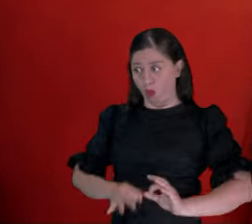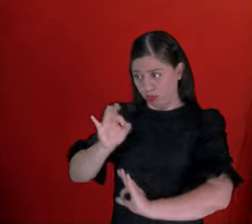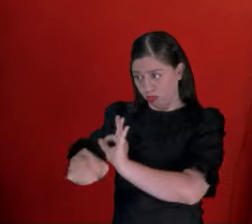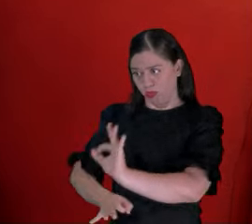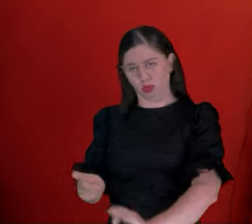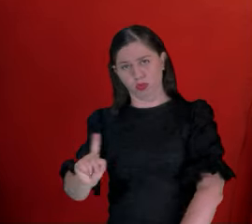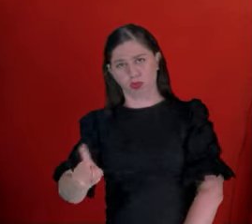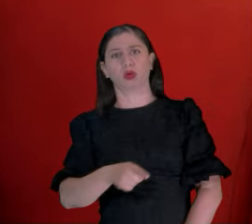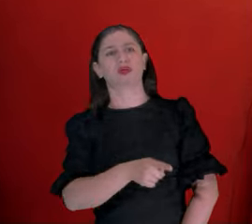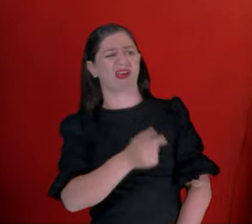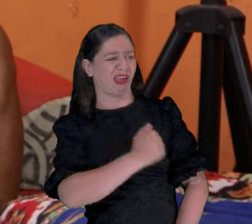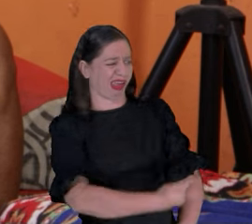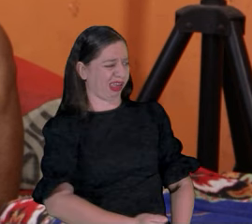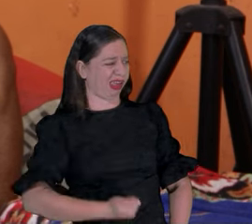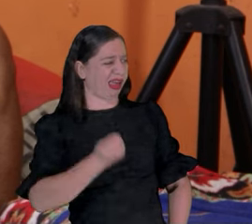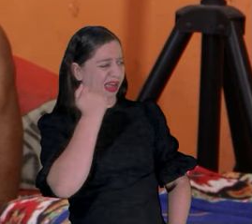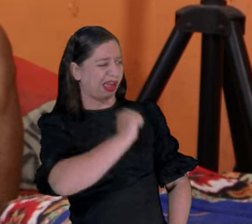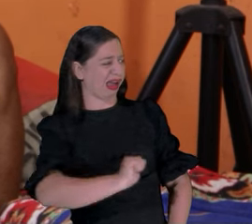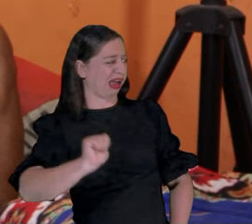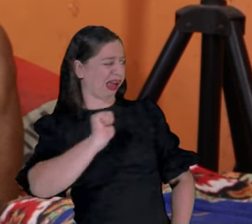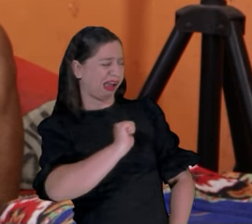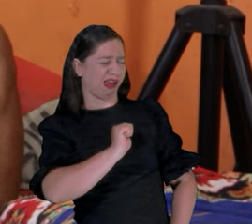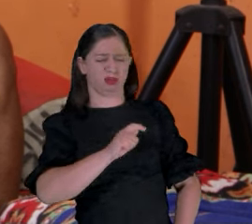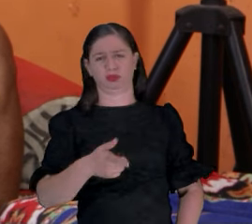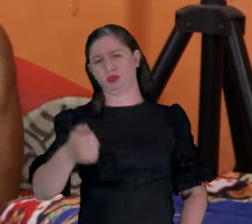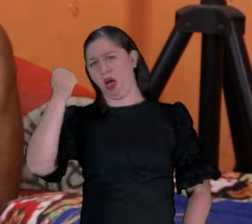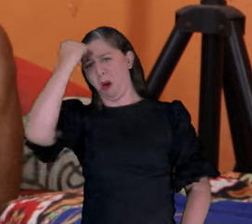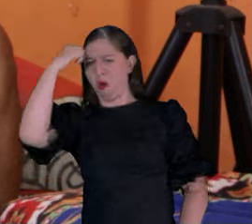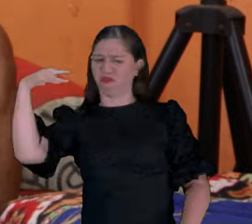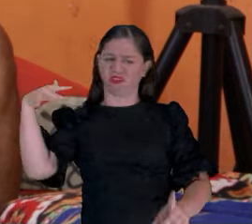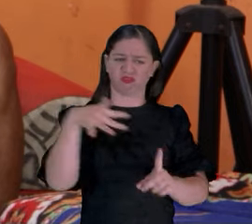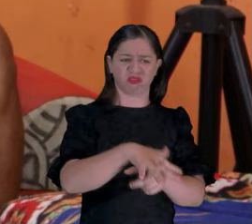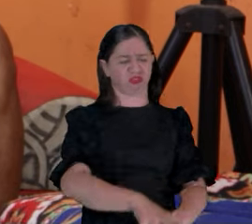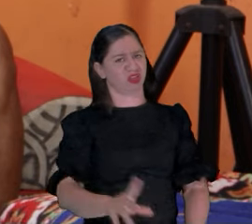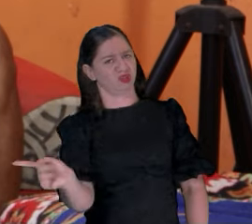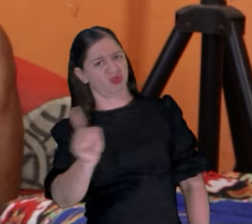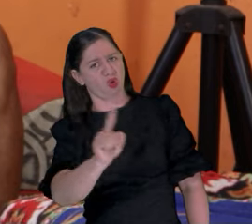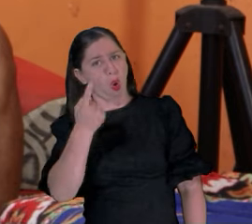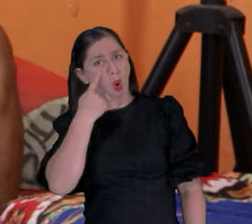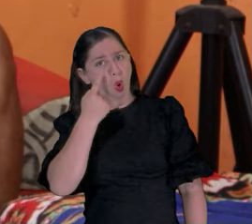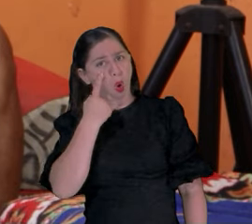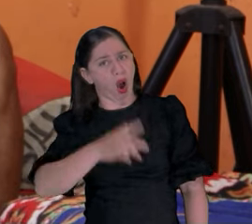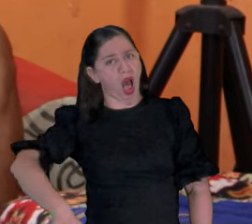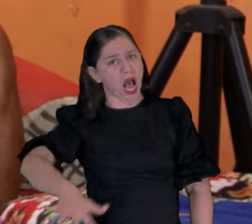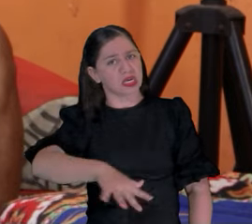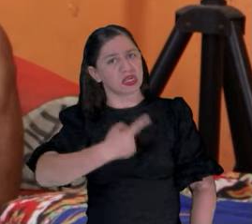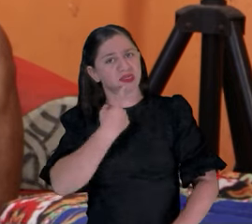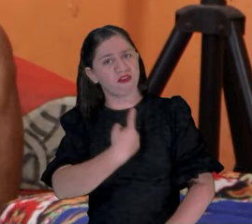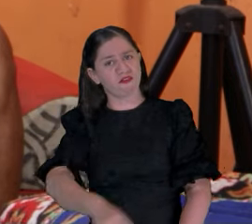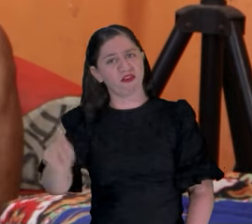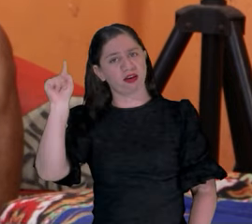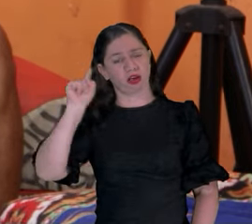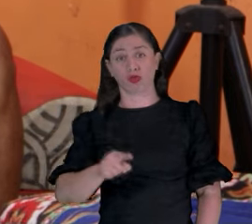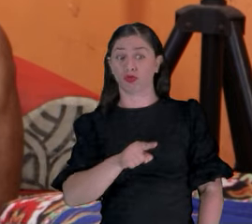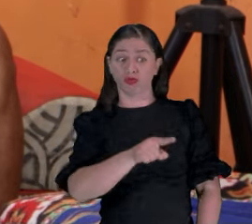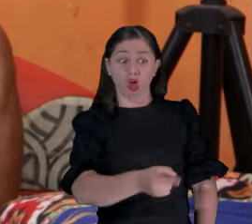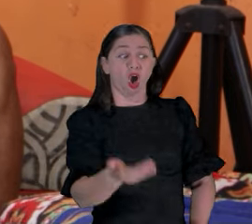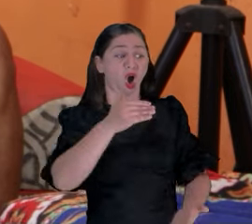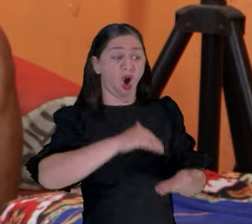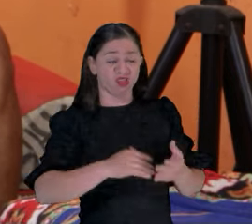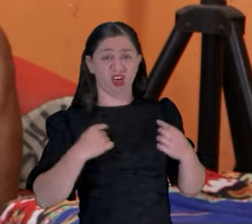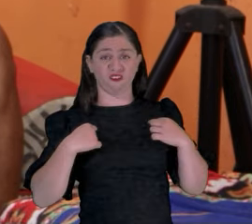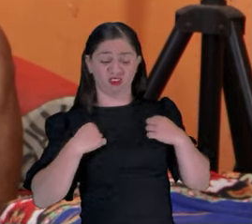nuestra responsabilidad cuidarles las hormonas. ¿Usted también con ese cuento de feminismo, Kelly? Esa profesora les está dañando la cabeza, Kelly. Aquí las cosas